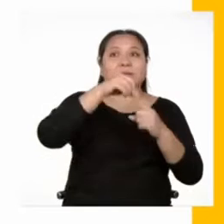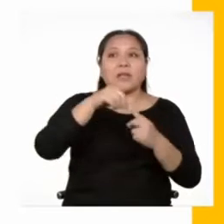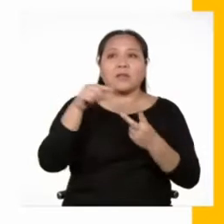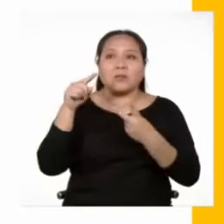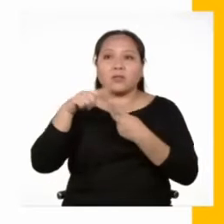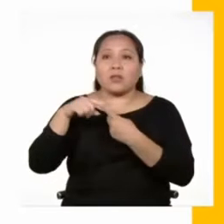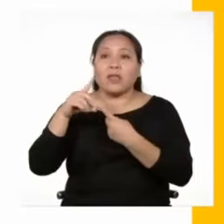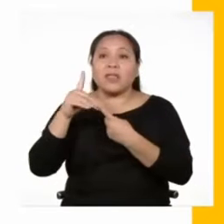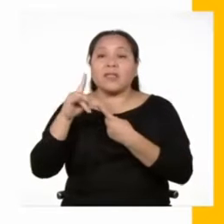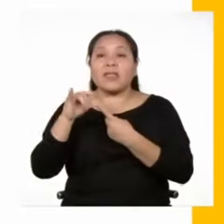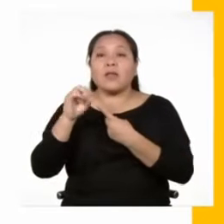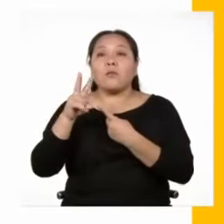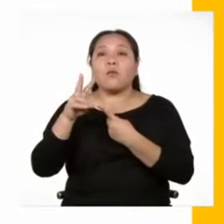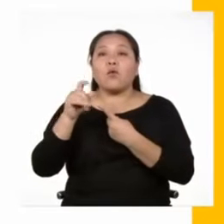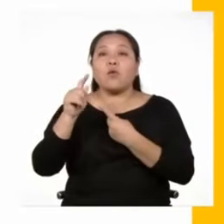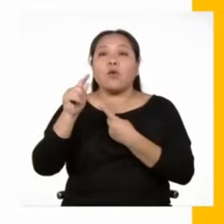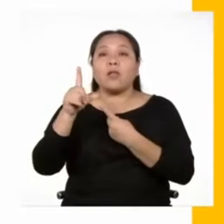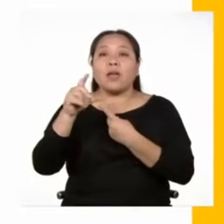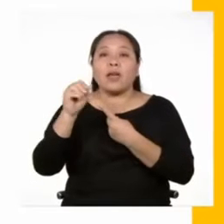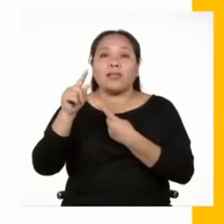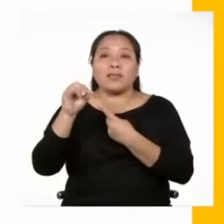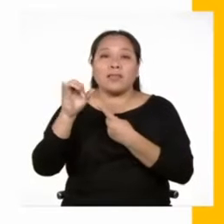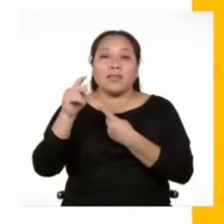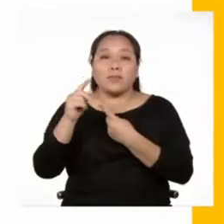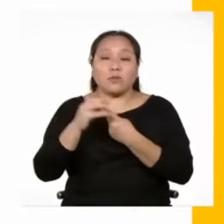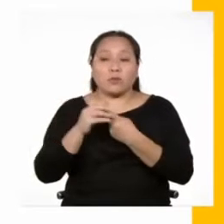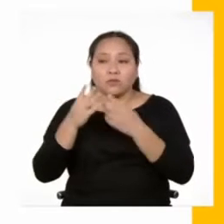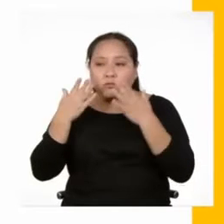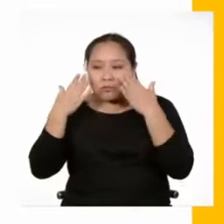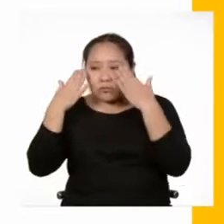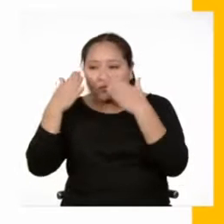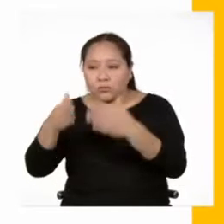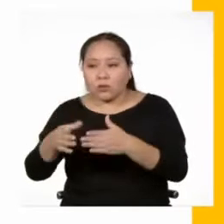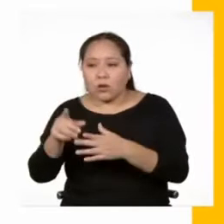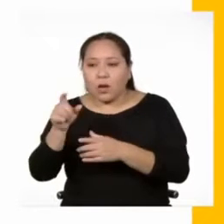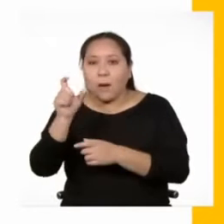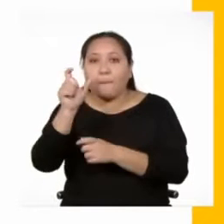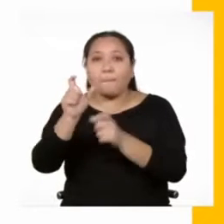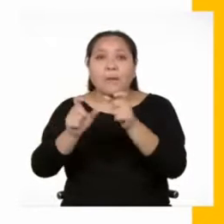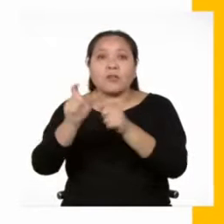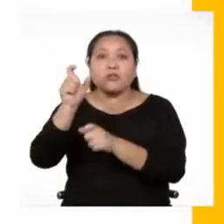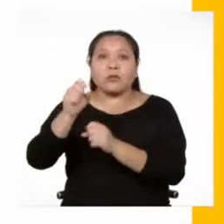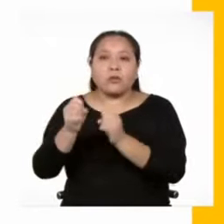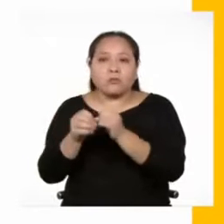expositivos divulgativos son textos dirigidos a un público